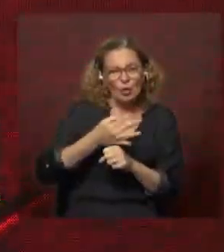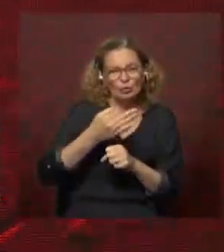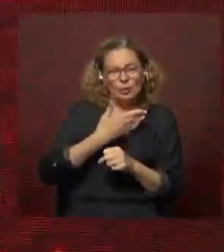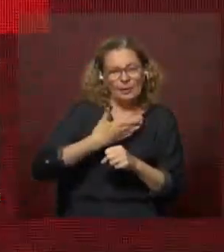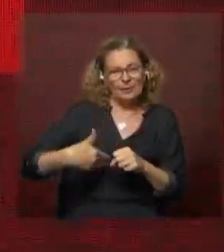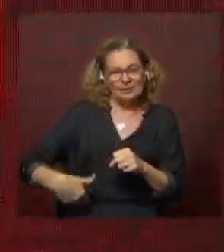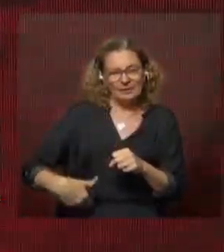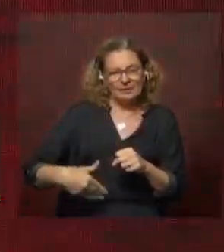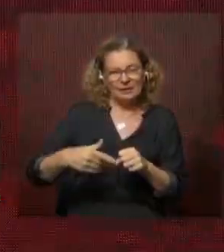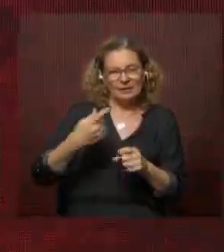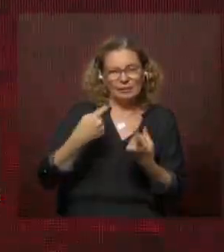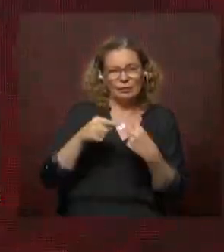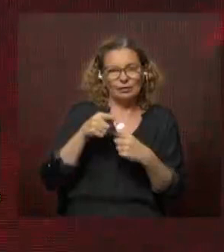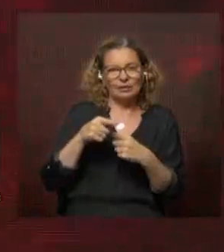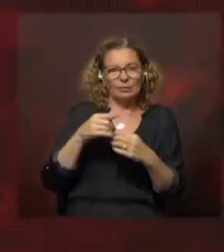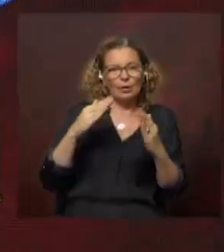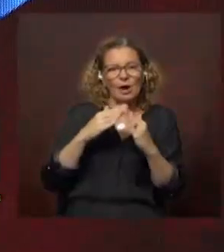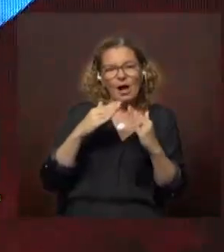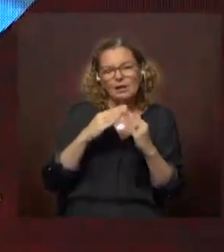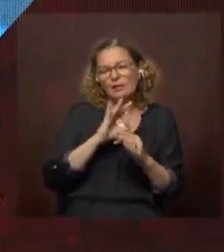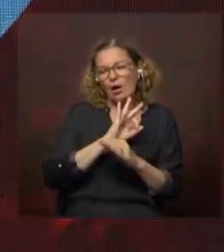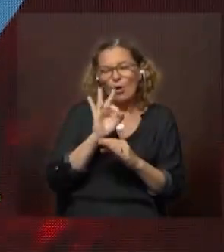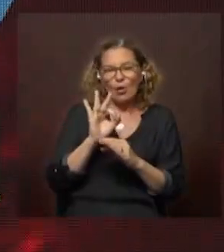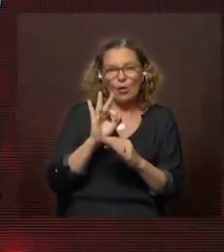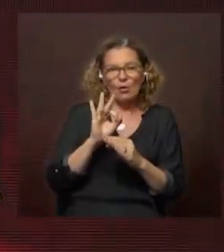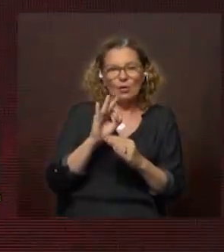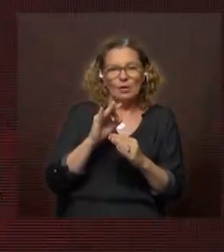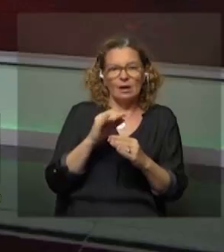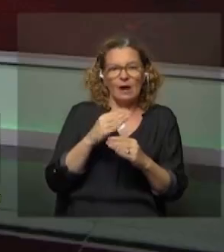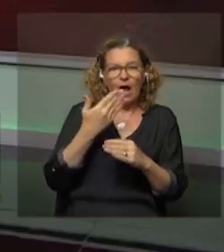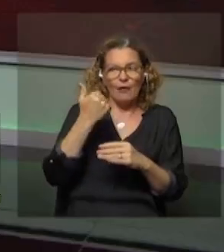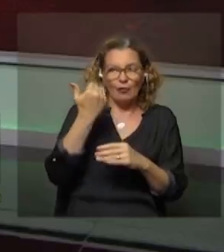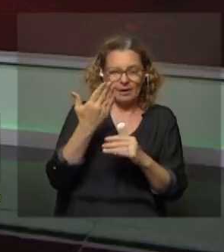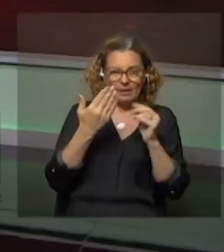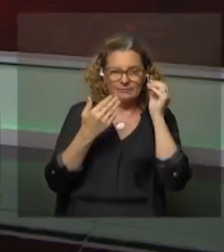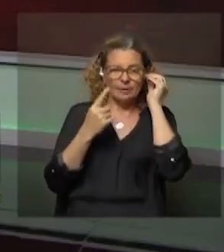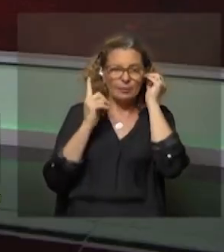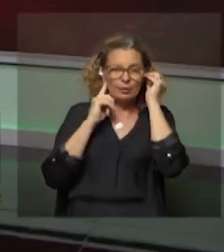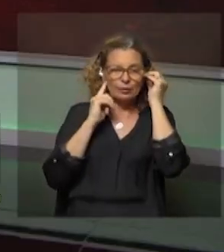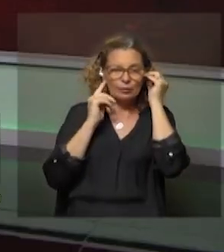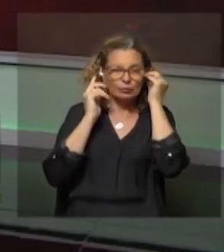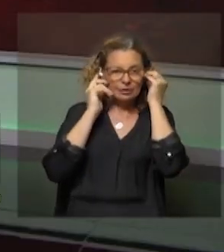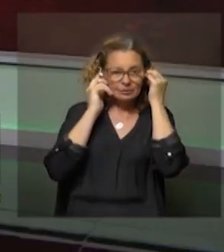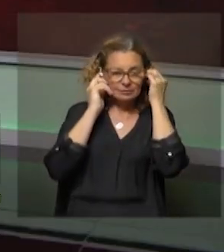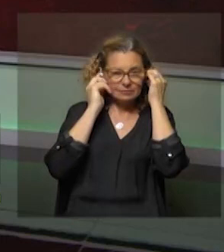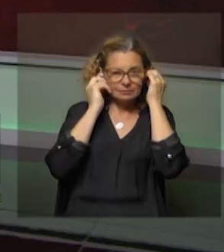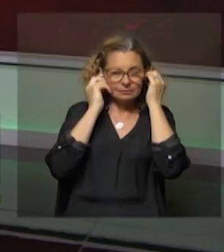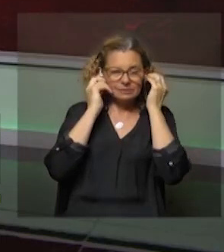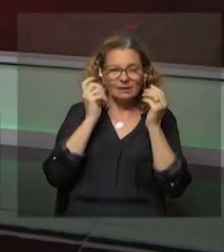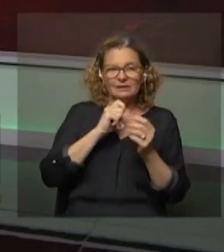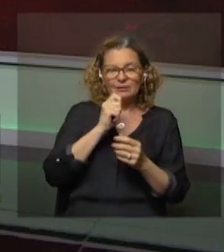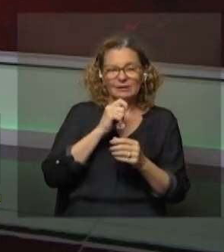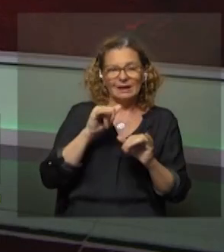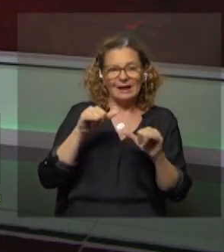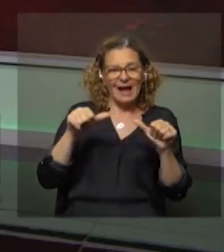el presidente tanto como que está en su casa o como que está en la chacra ahora vamos a escuchar la entrevista que le hace